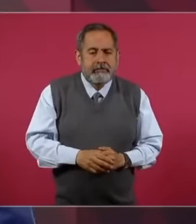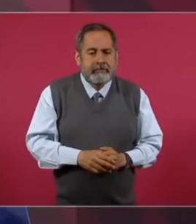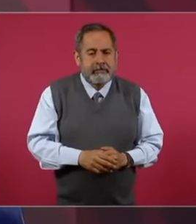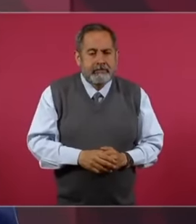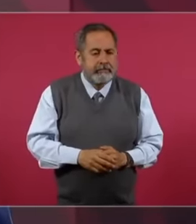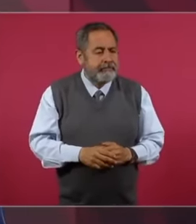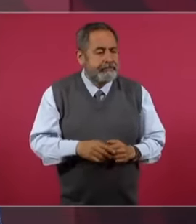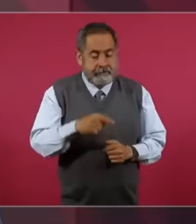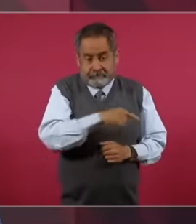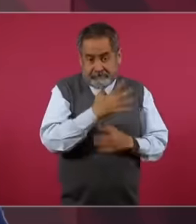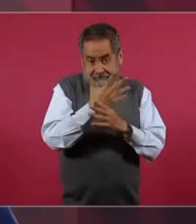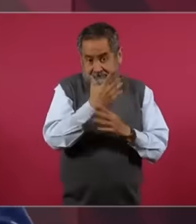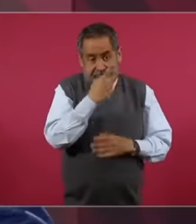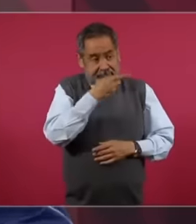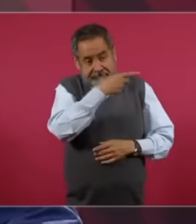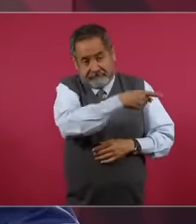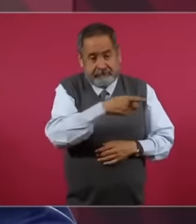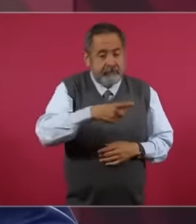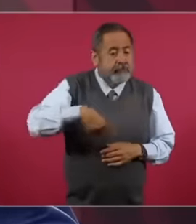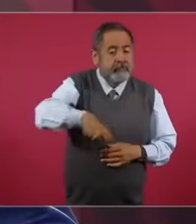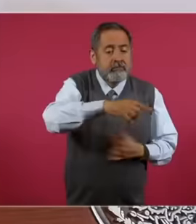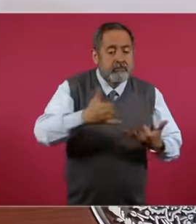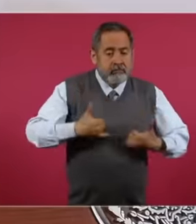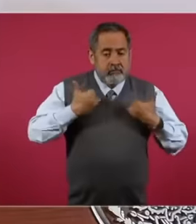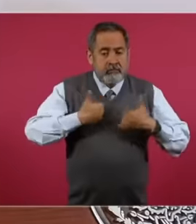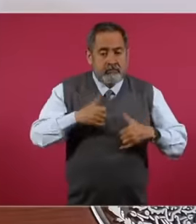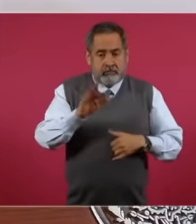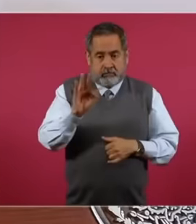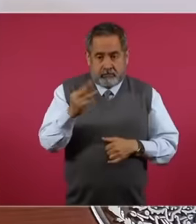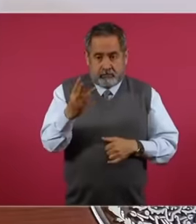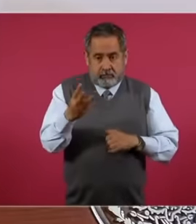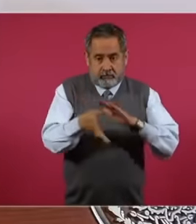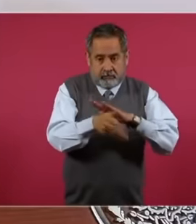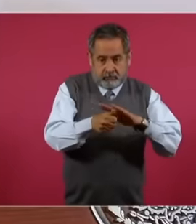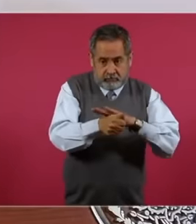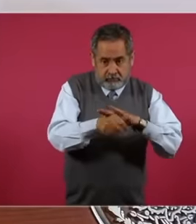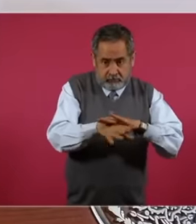la desaparición de los jóvenes tiene que ver